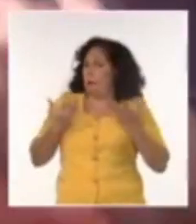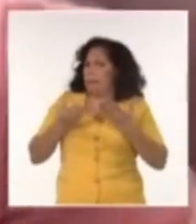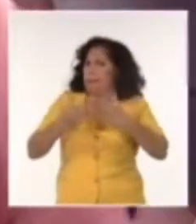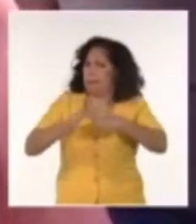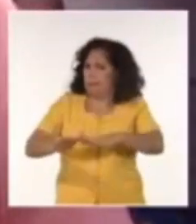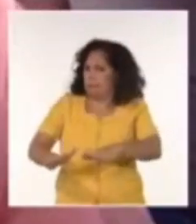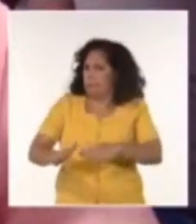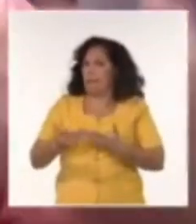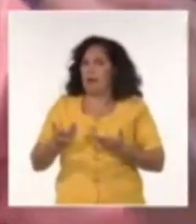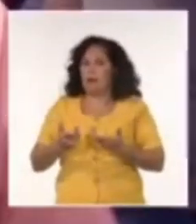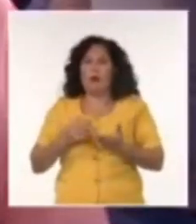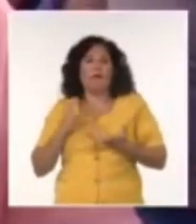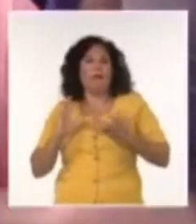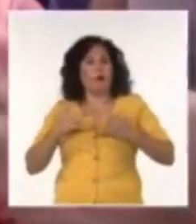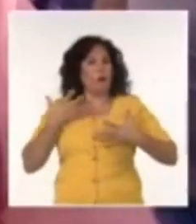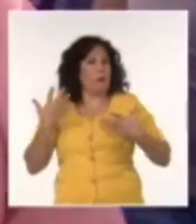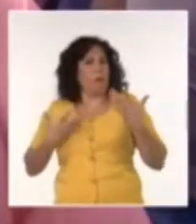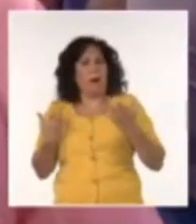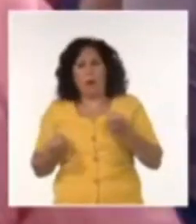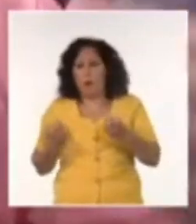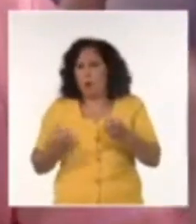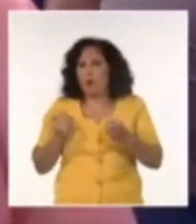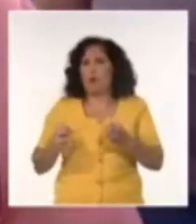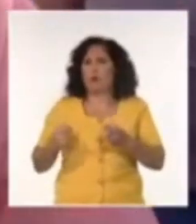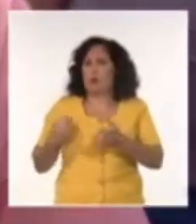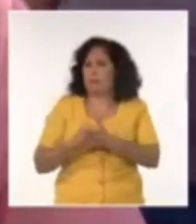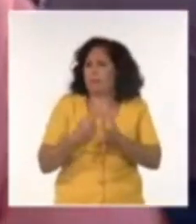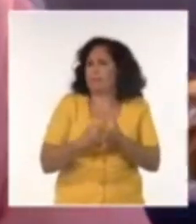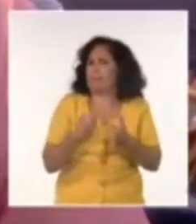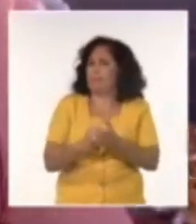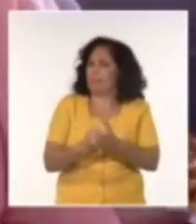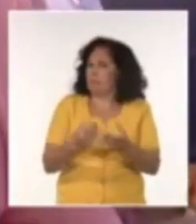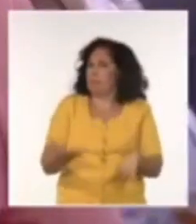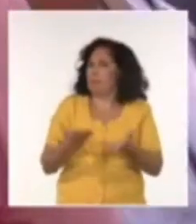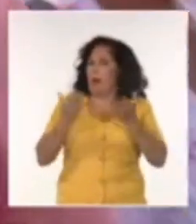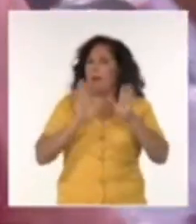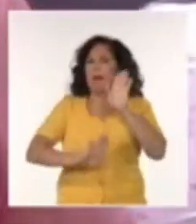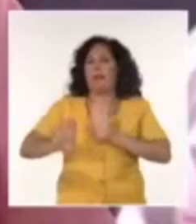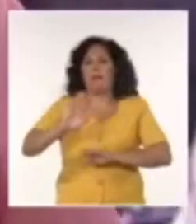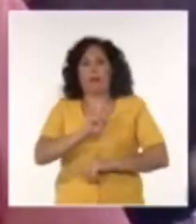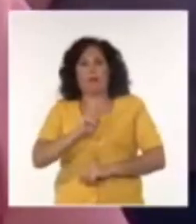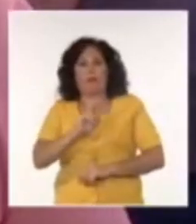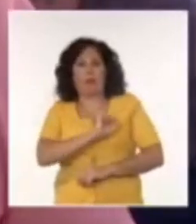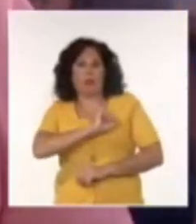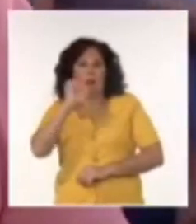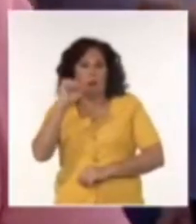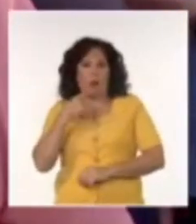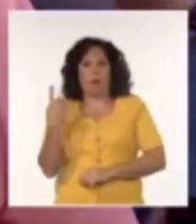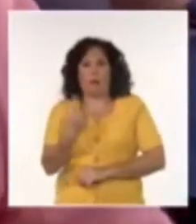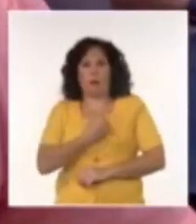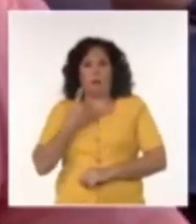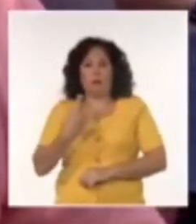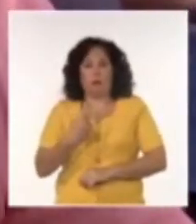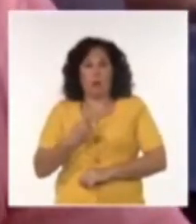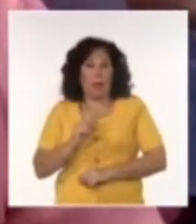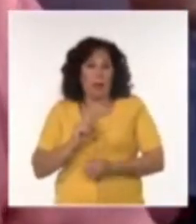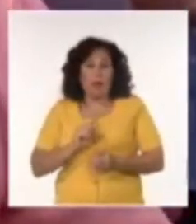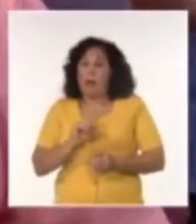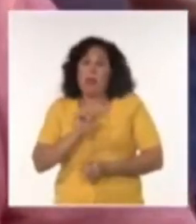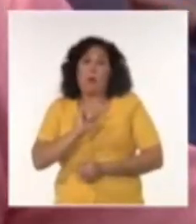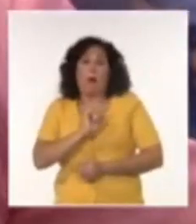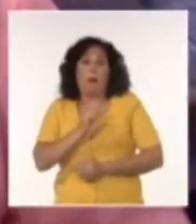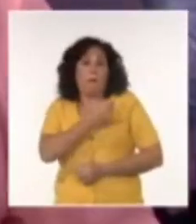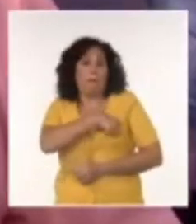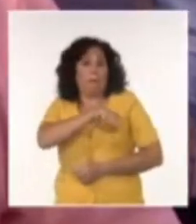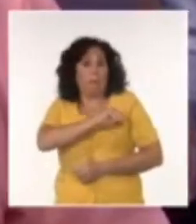en un espíritu de lucha, combativo, saliendo a defender su victoria. Así que el mensaje del mundo es muy claro. El pueblo de